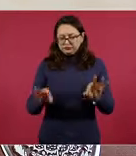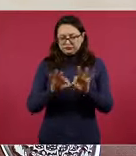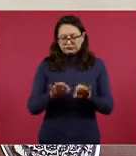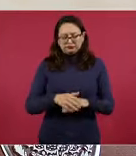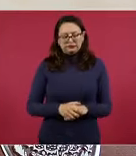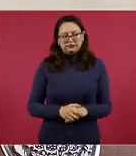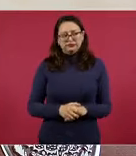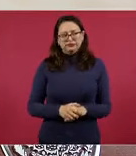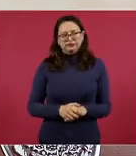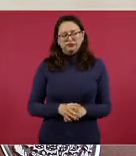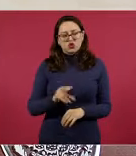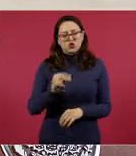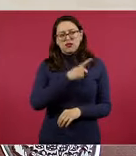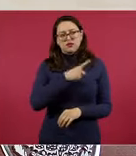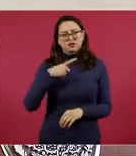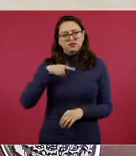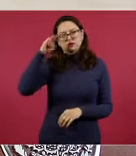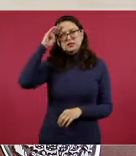que